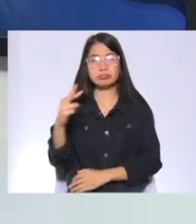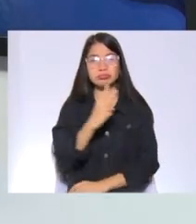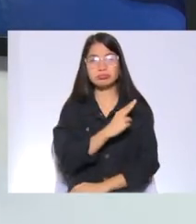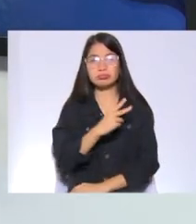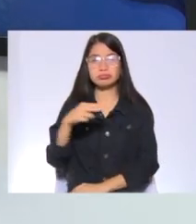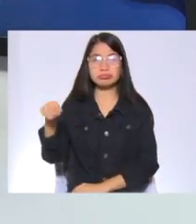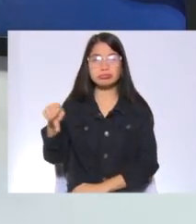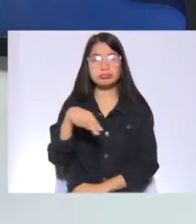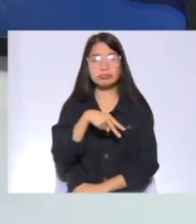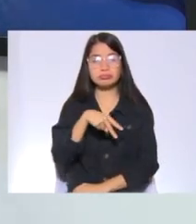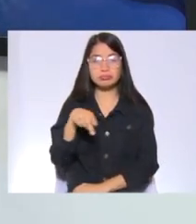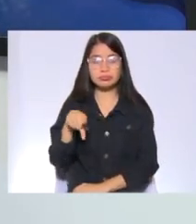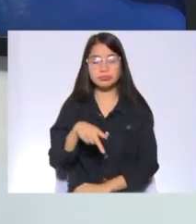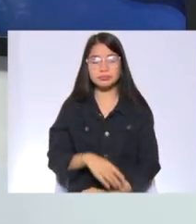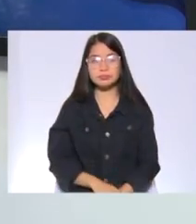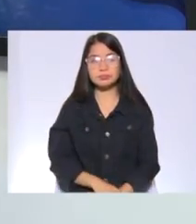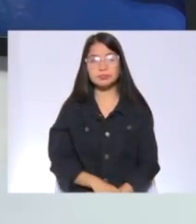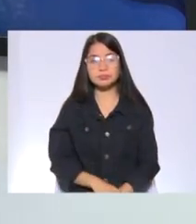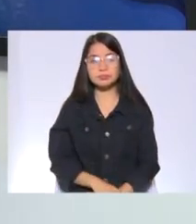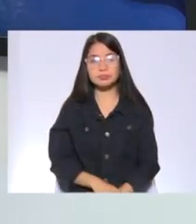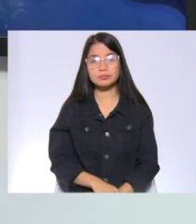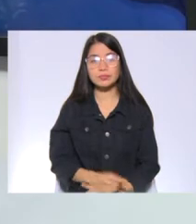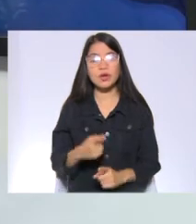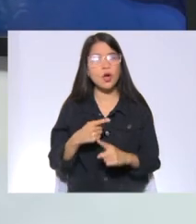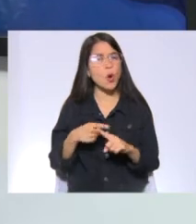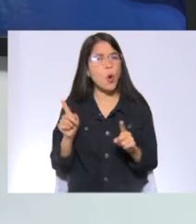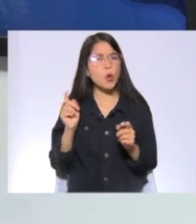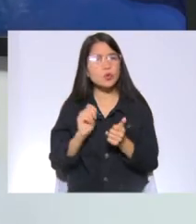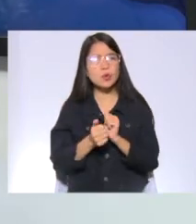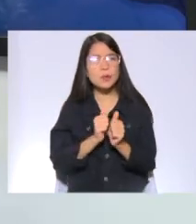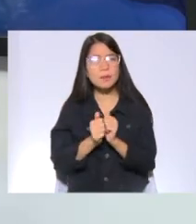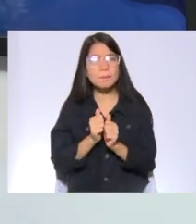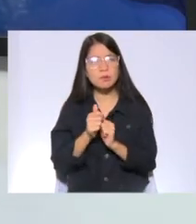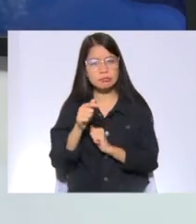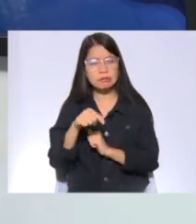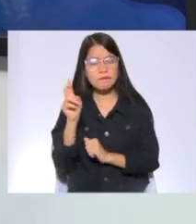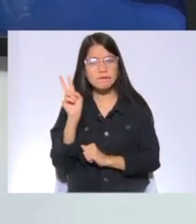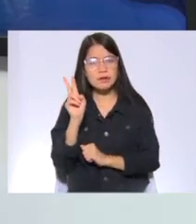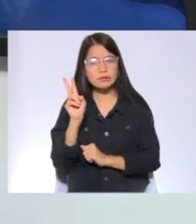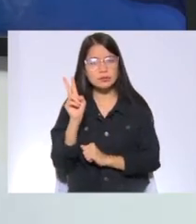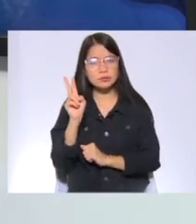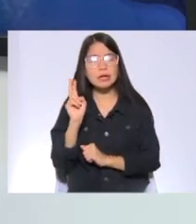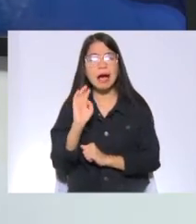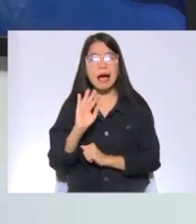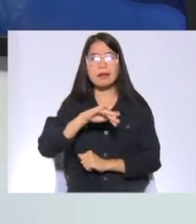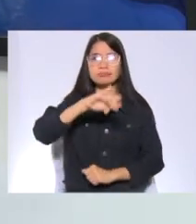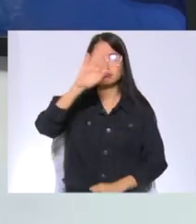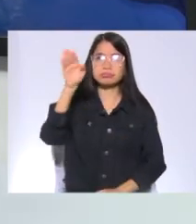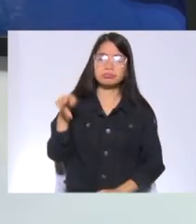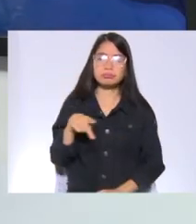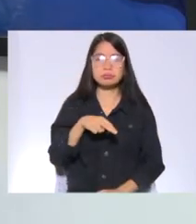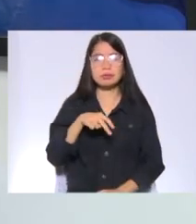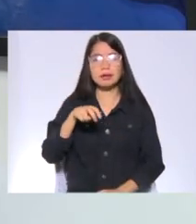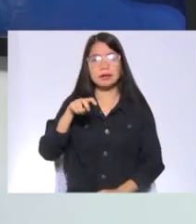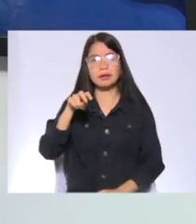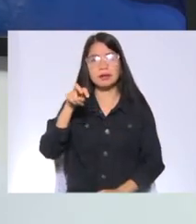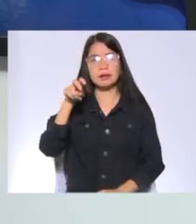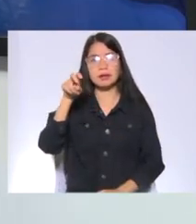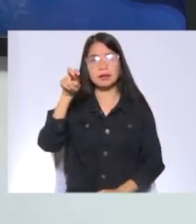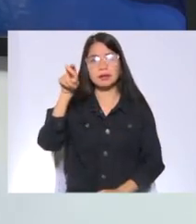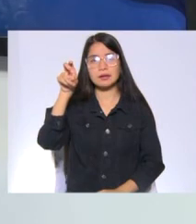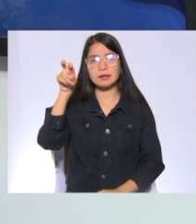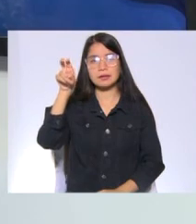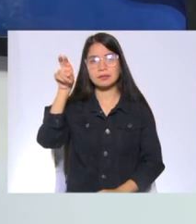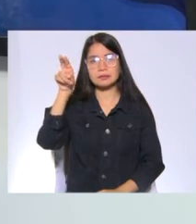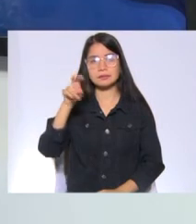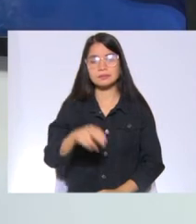de los que vimos en el video se practica acá, la escalada, donde podemos practicar nosotros escalada en hielo, en el estado de Mérida,